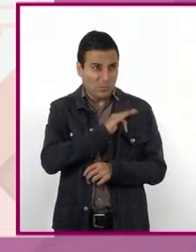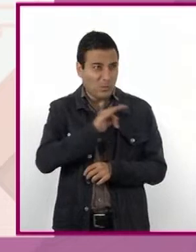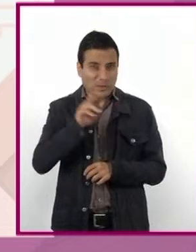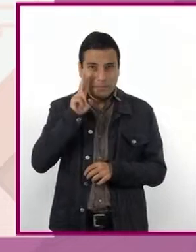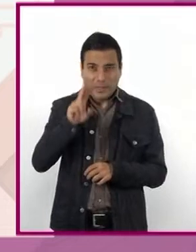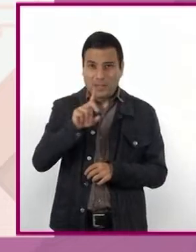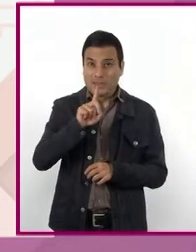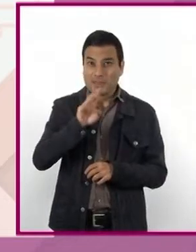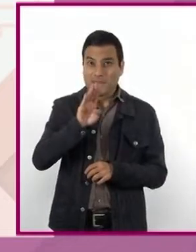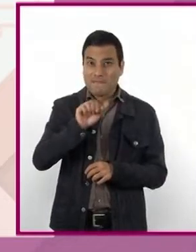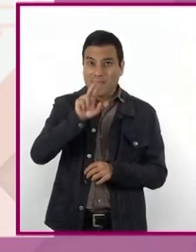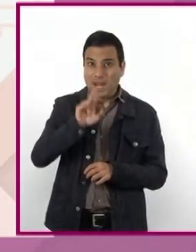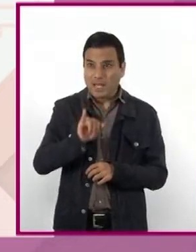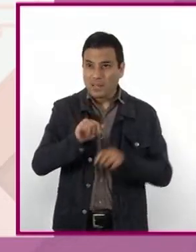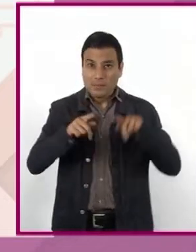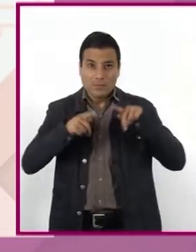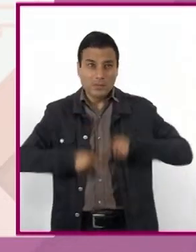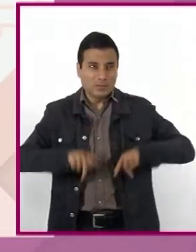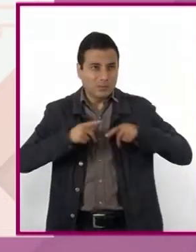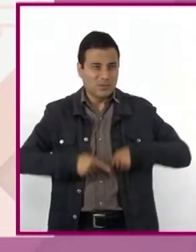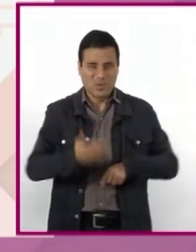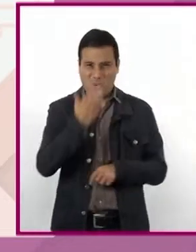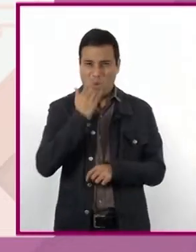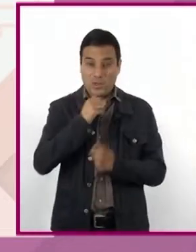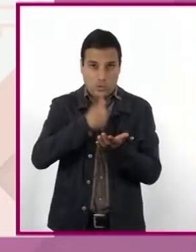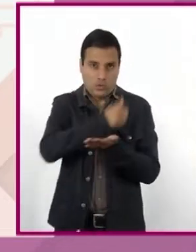Debari en ninguna parte de la enorme ciudad.